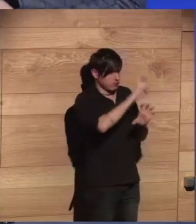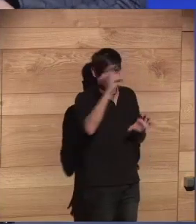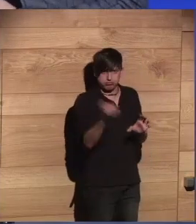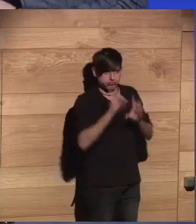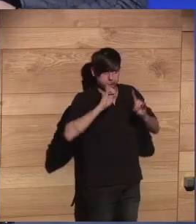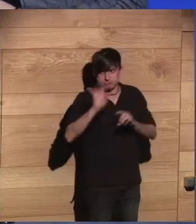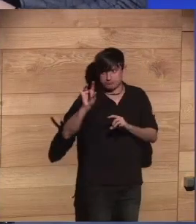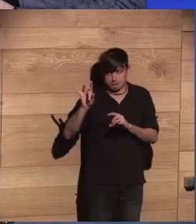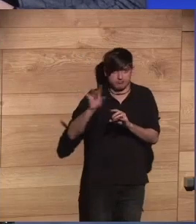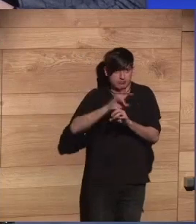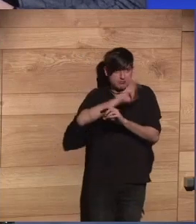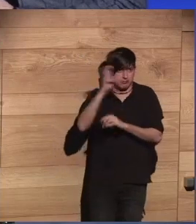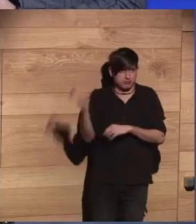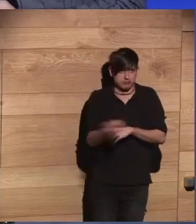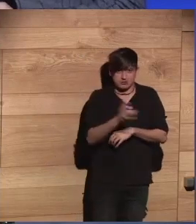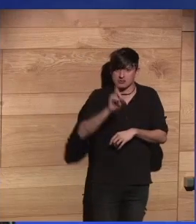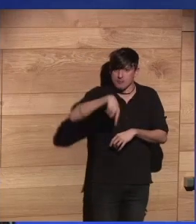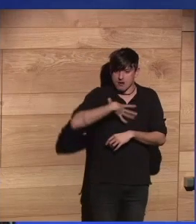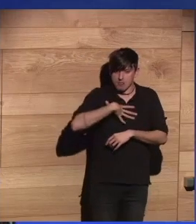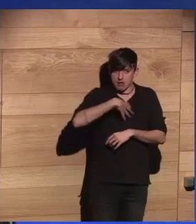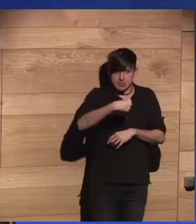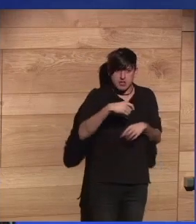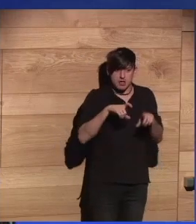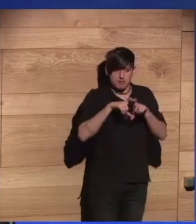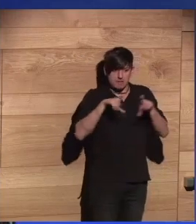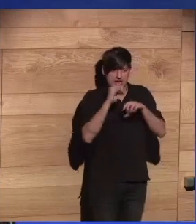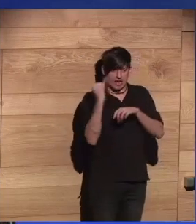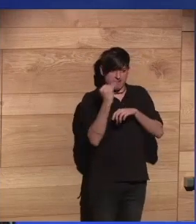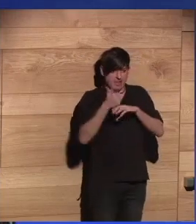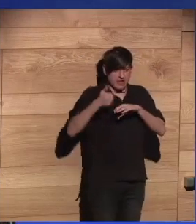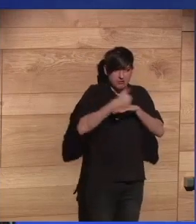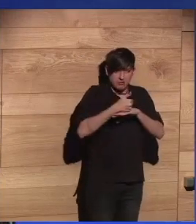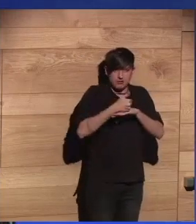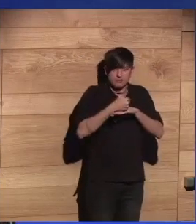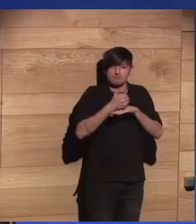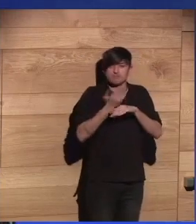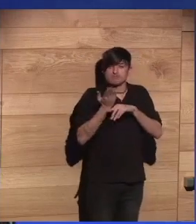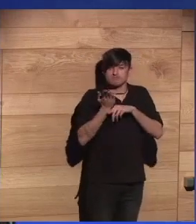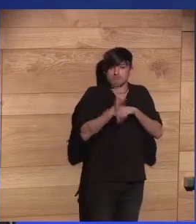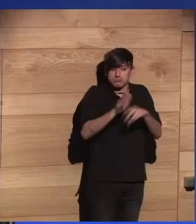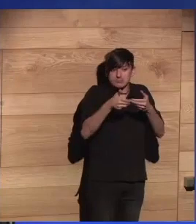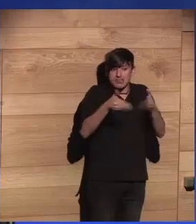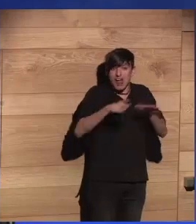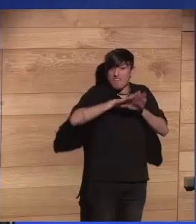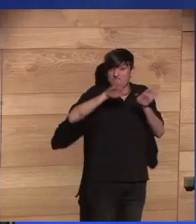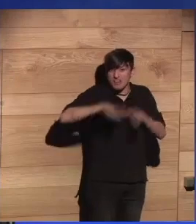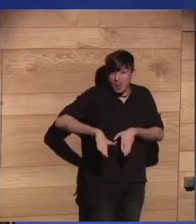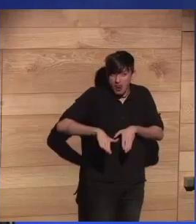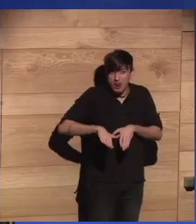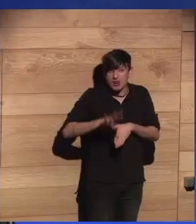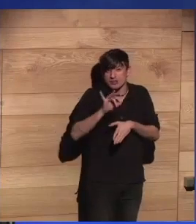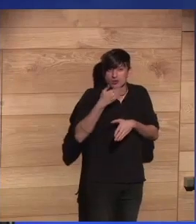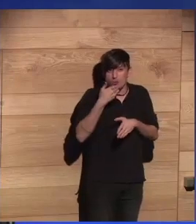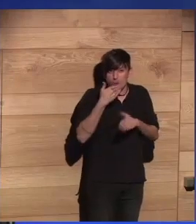No exactamente, y así fue. Había una valentía también por parte del empresario, ¿no? Que lo pone además, lo estrena al final de otro. Era